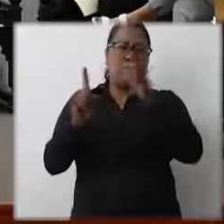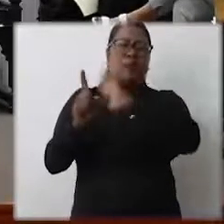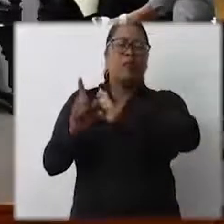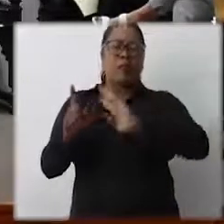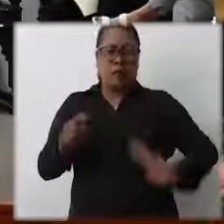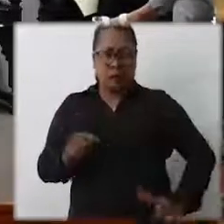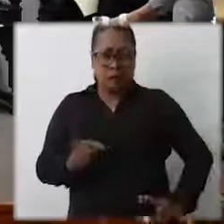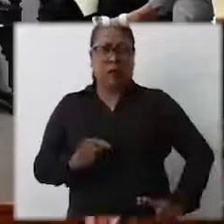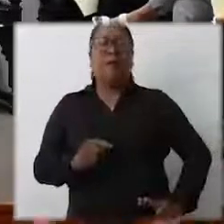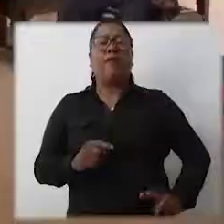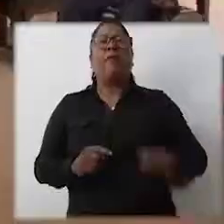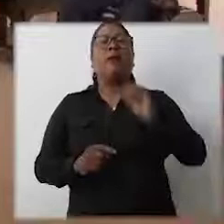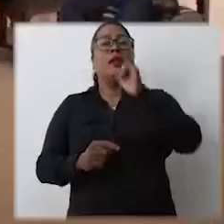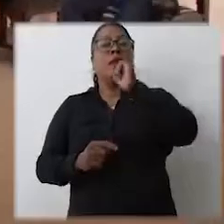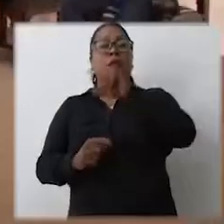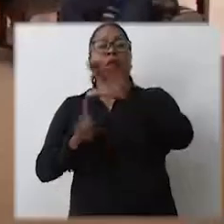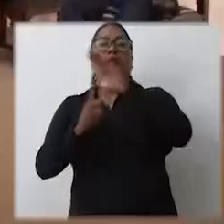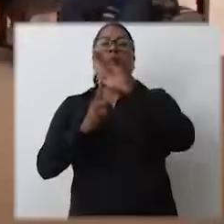la mano.